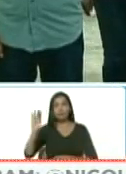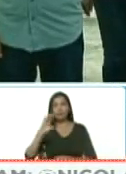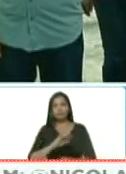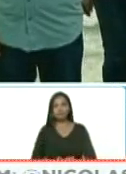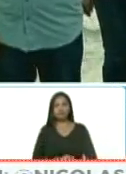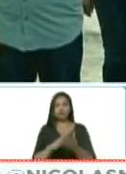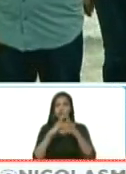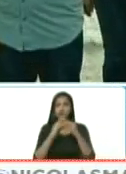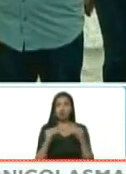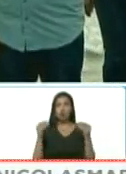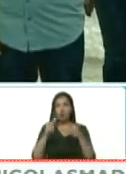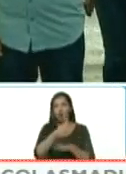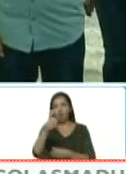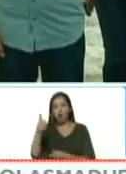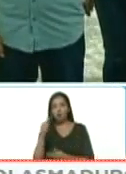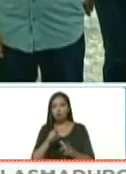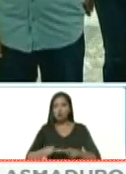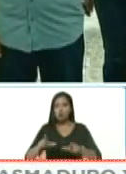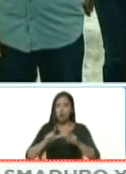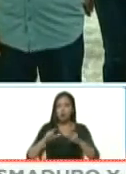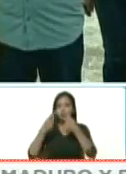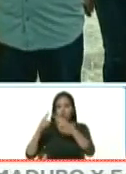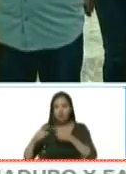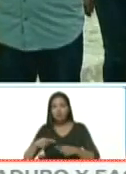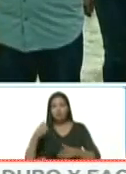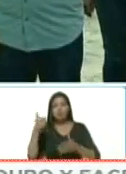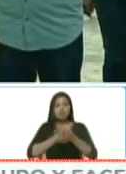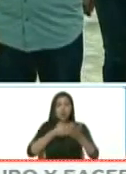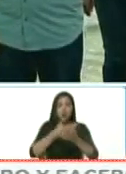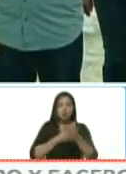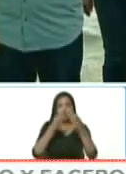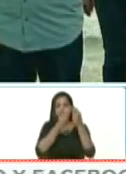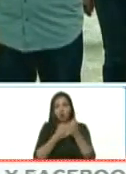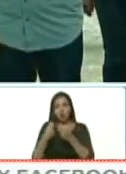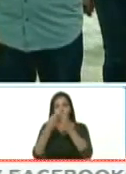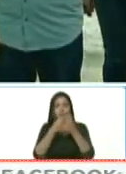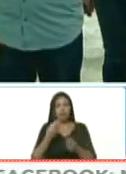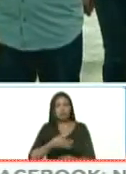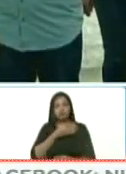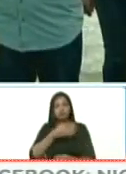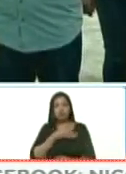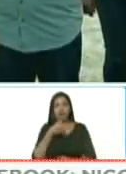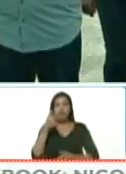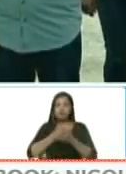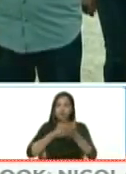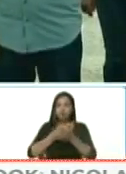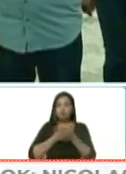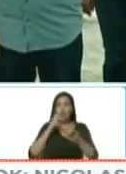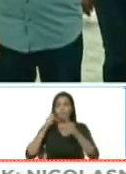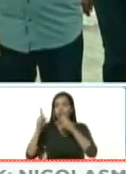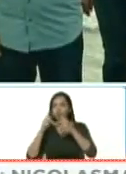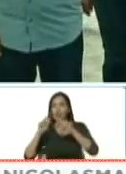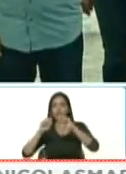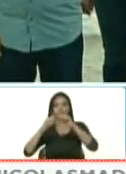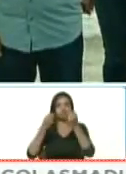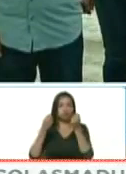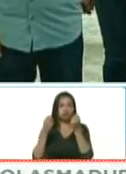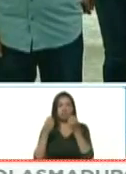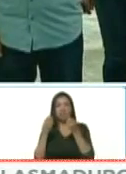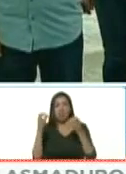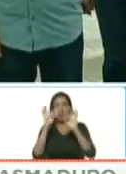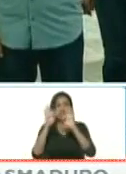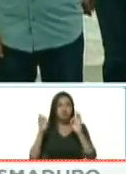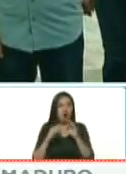cada quien en su trinchera de lucha económica, de lucha social, de lucha política. Romper el minimalismo, la